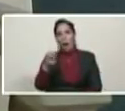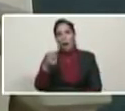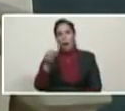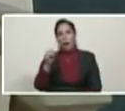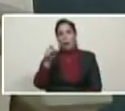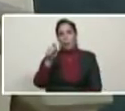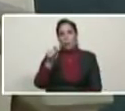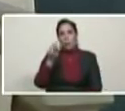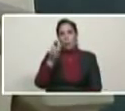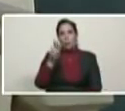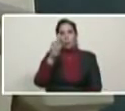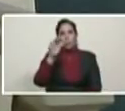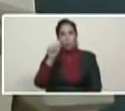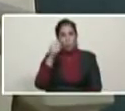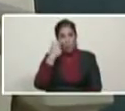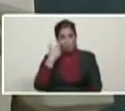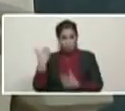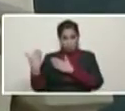está la India Angostura,